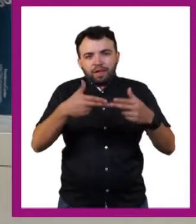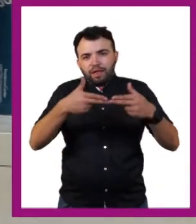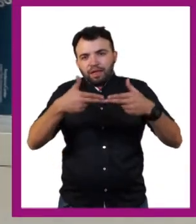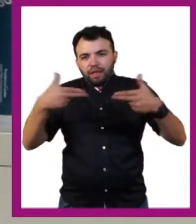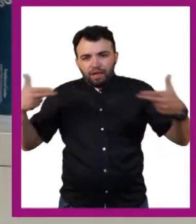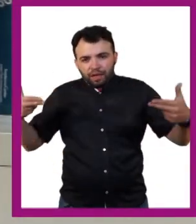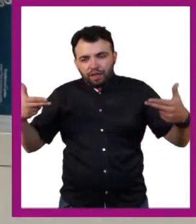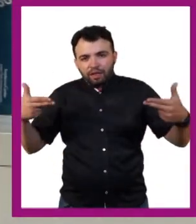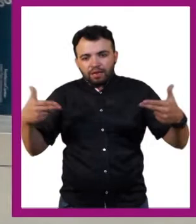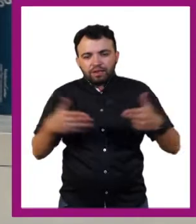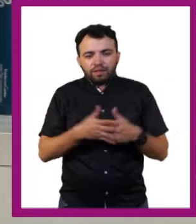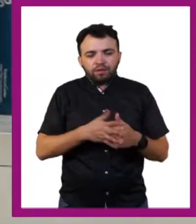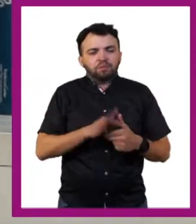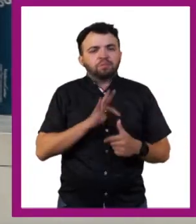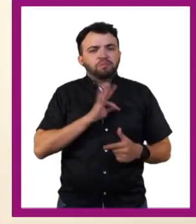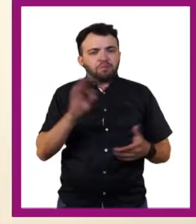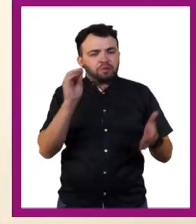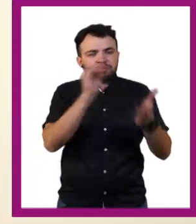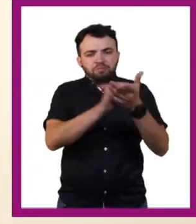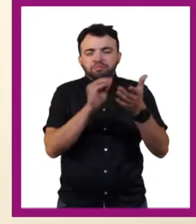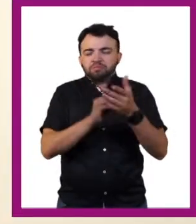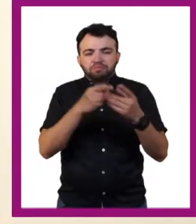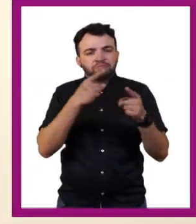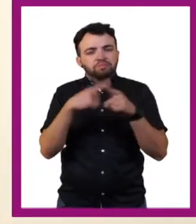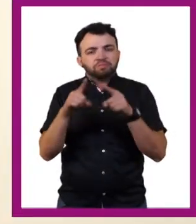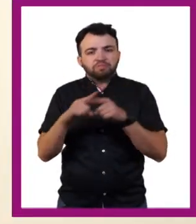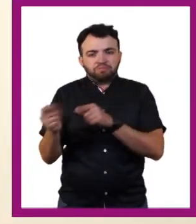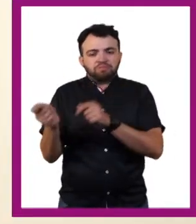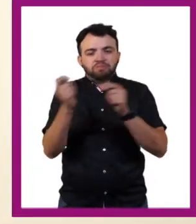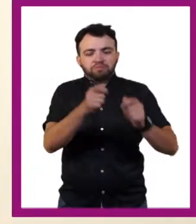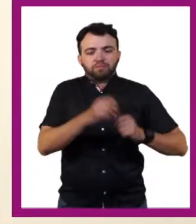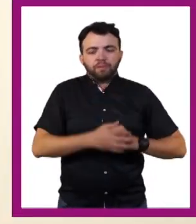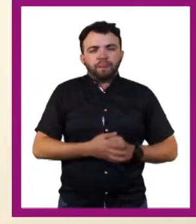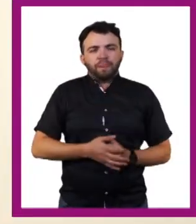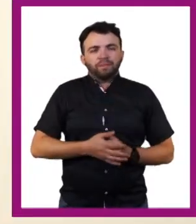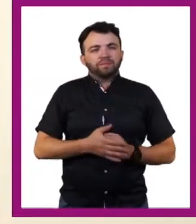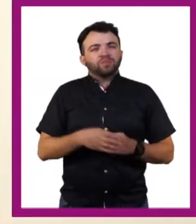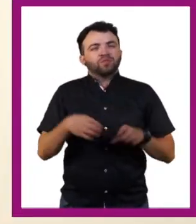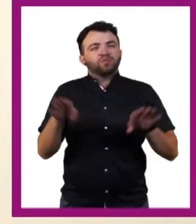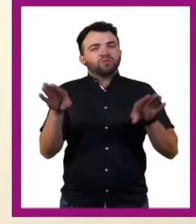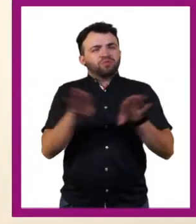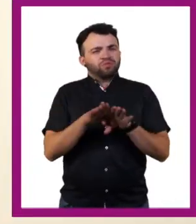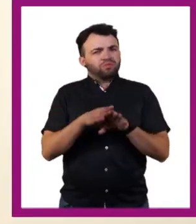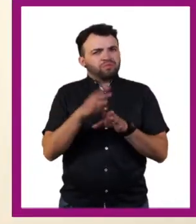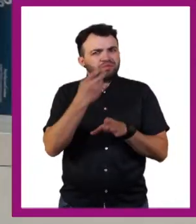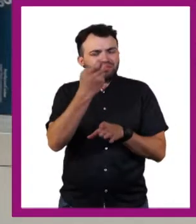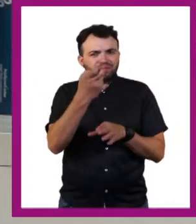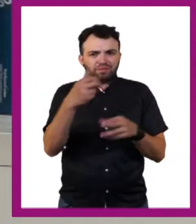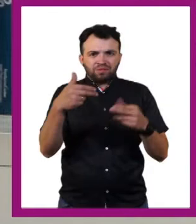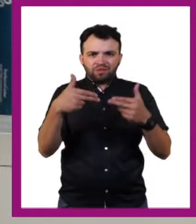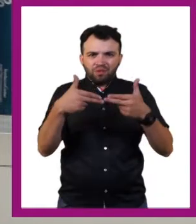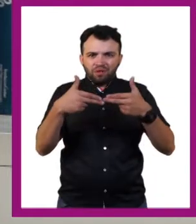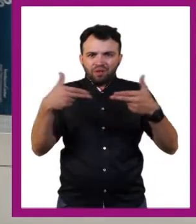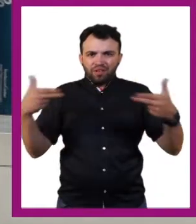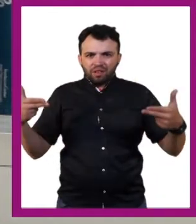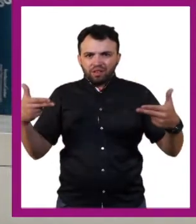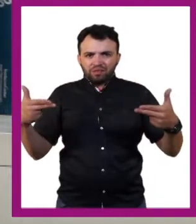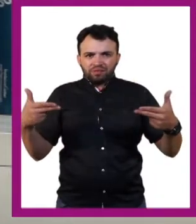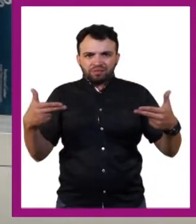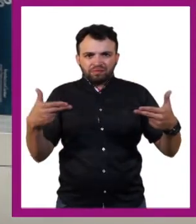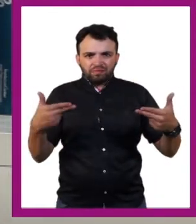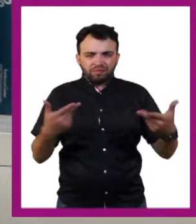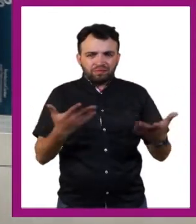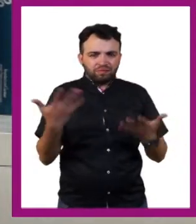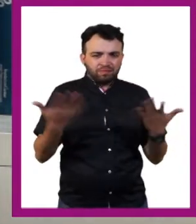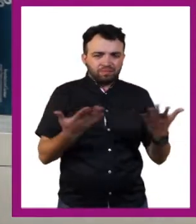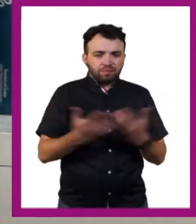sí se puede intervenir de muchas maneras. ¿Cómo es eso de los hilos? ¿Qué hacen? Pues puedes